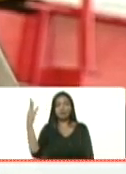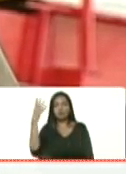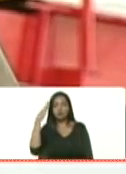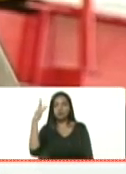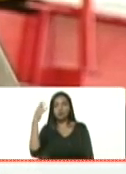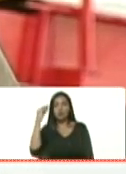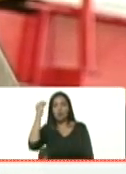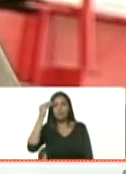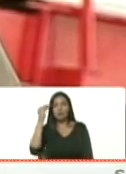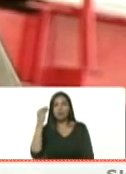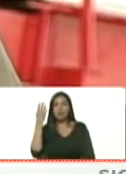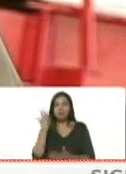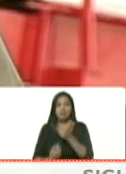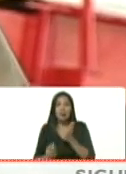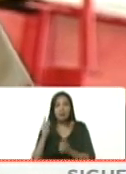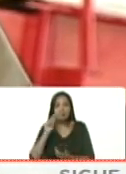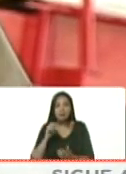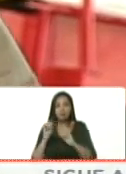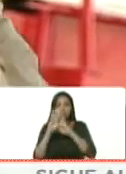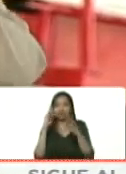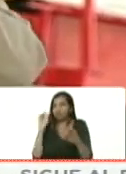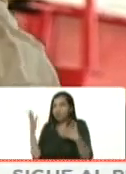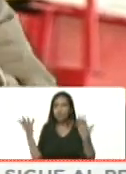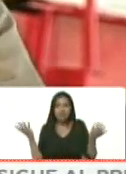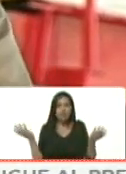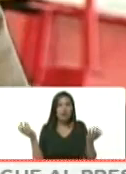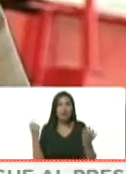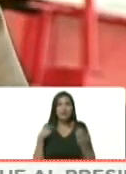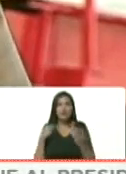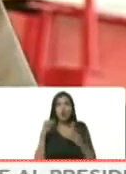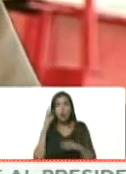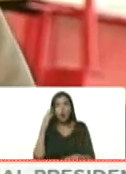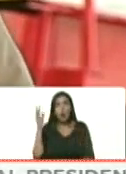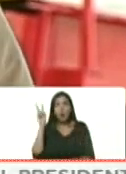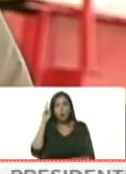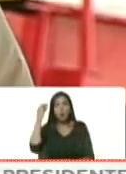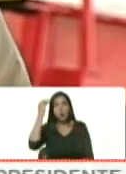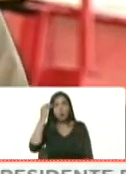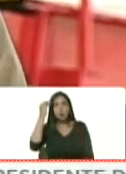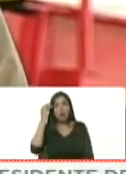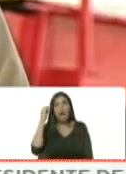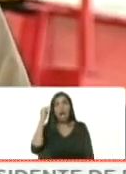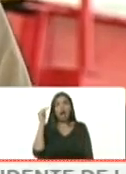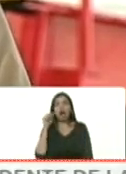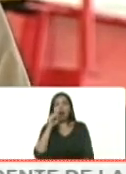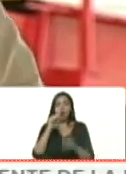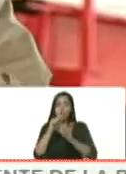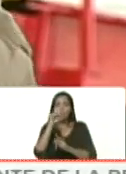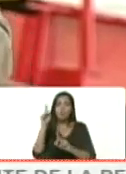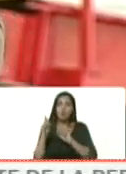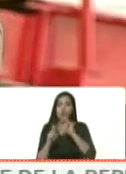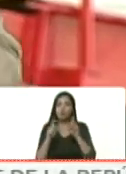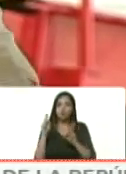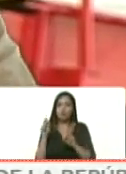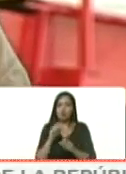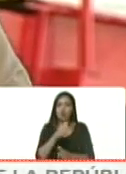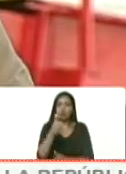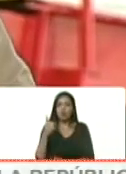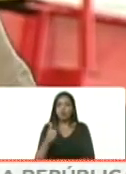veces. El tío Martín, ¿te acuerdas? Bueno, yo les leo la mente. Mucha gente de ustedes me pregunta y se